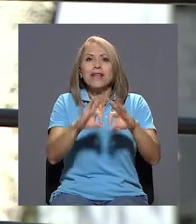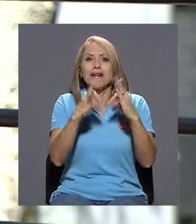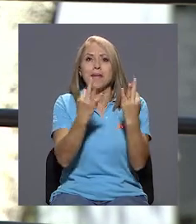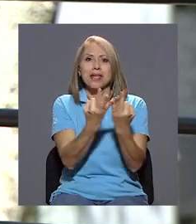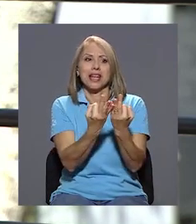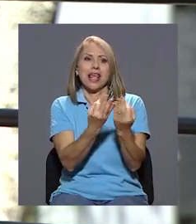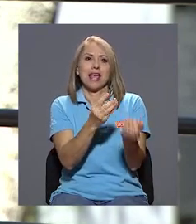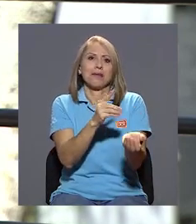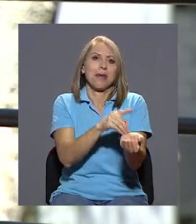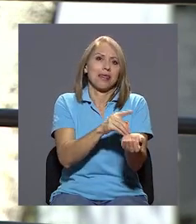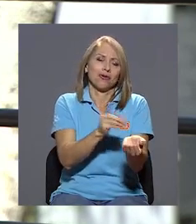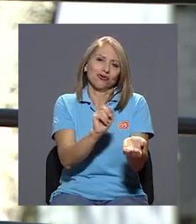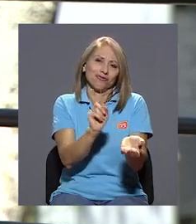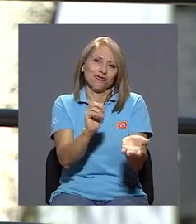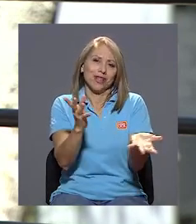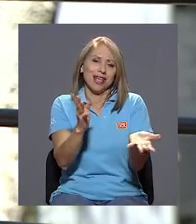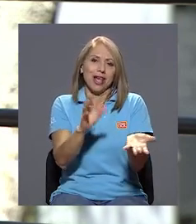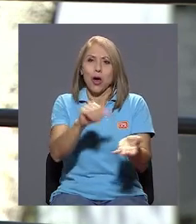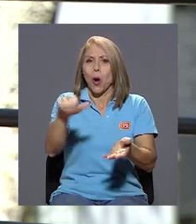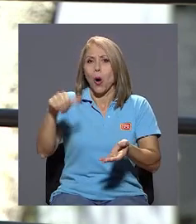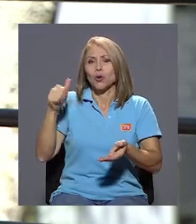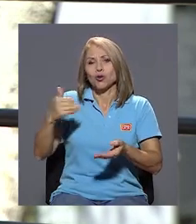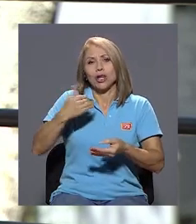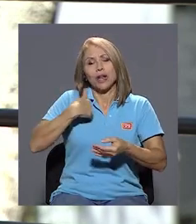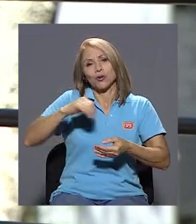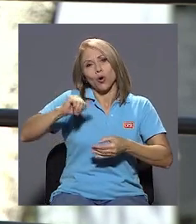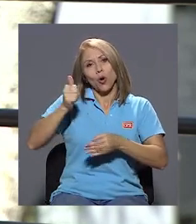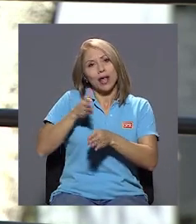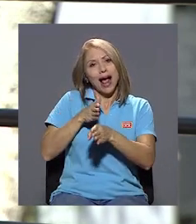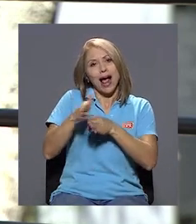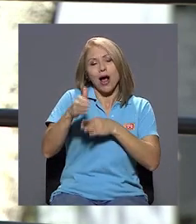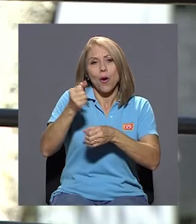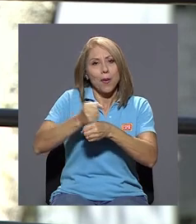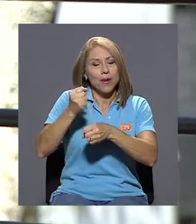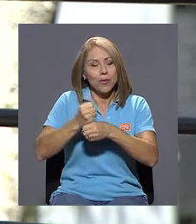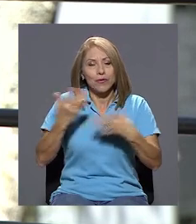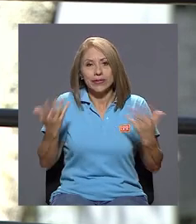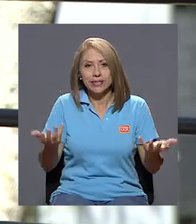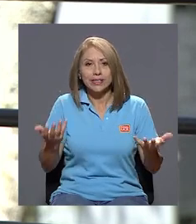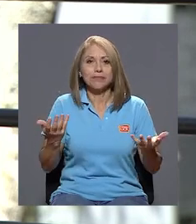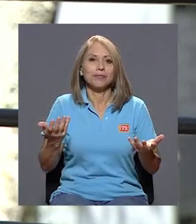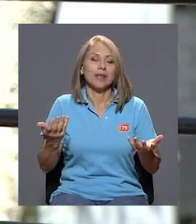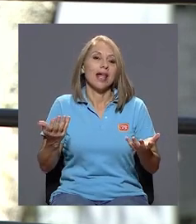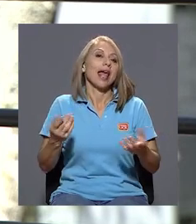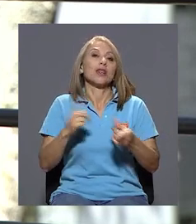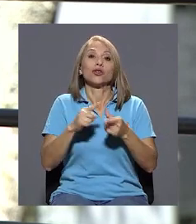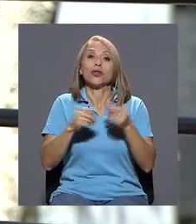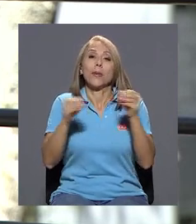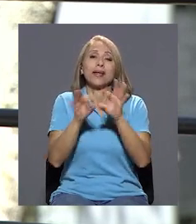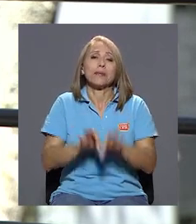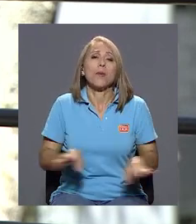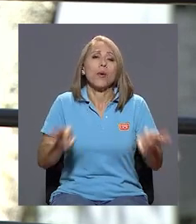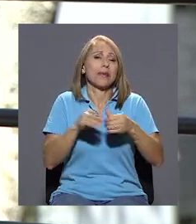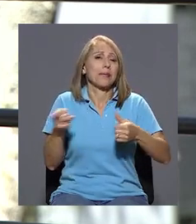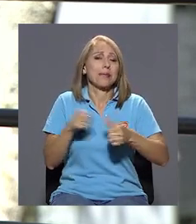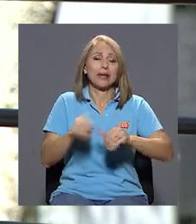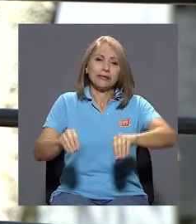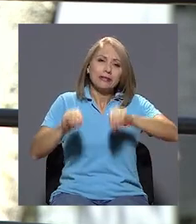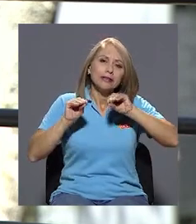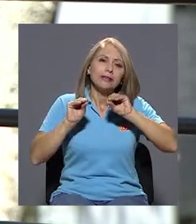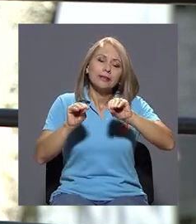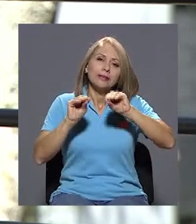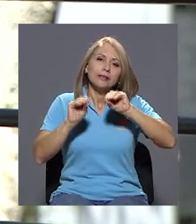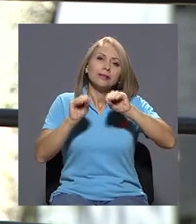los demás somos cualquier otra profesión incluso. es la preparación, lo que te decía antes, que el